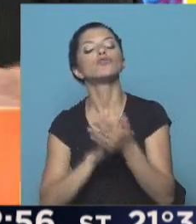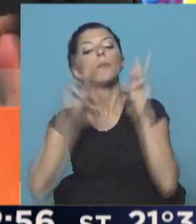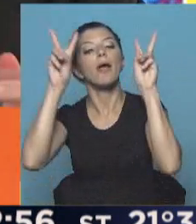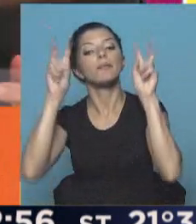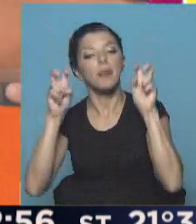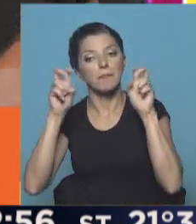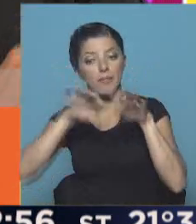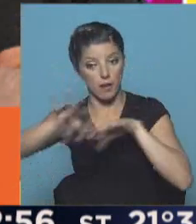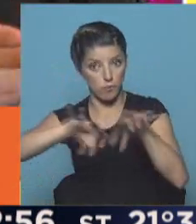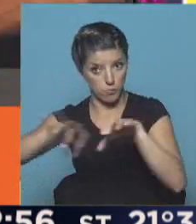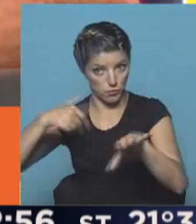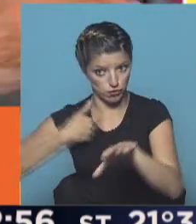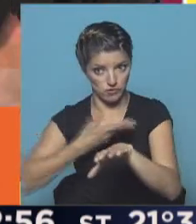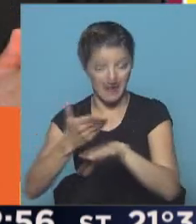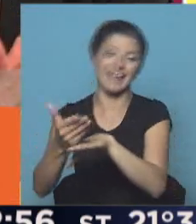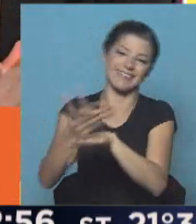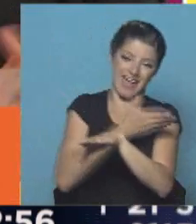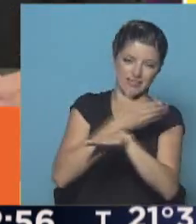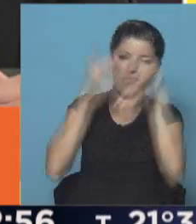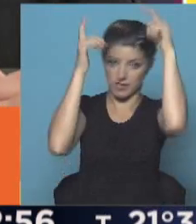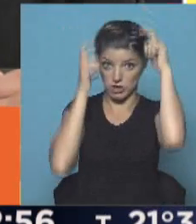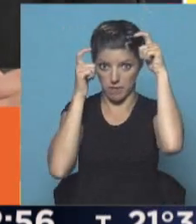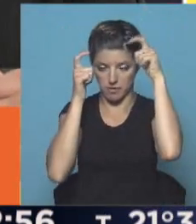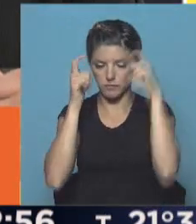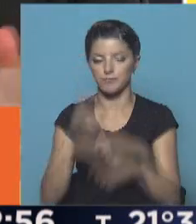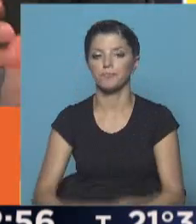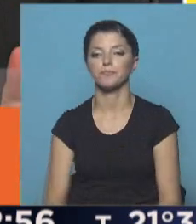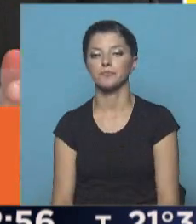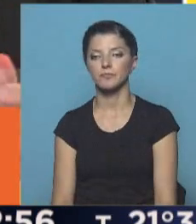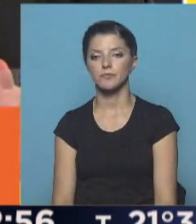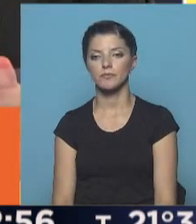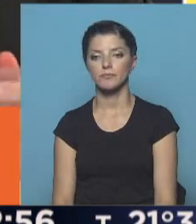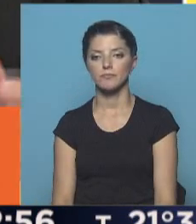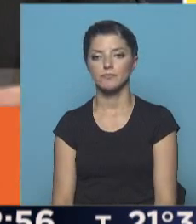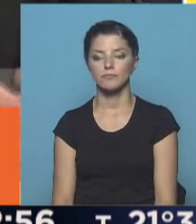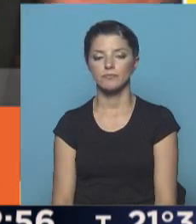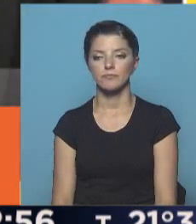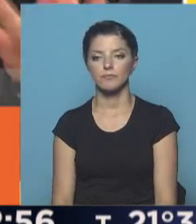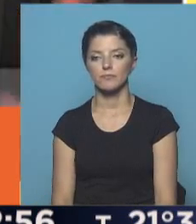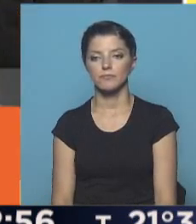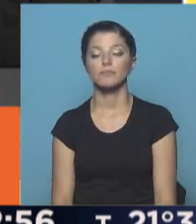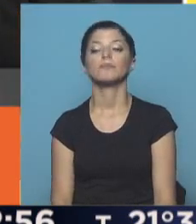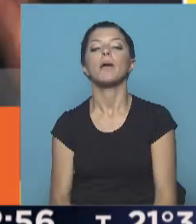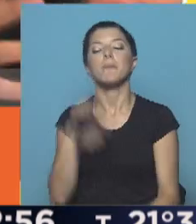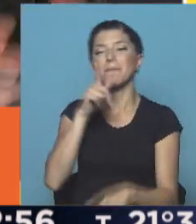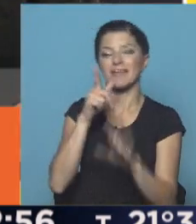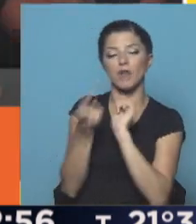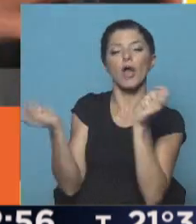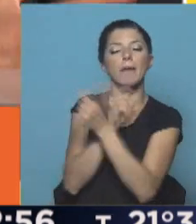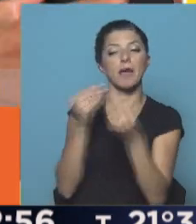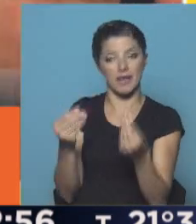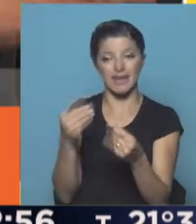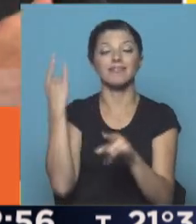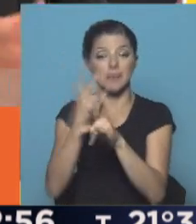social que es previa, es prechavista, digamos. Me parece justamente la condición que cambia, que en esa polarización social siempre estuvo el